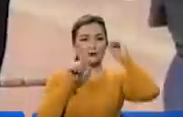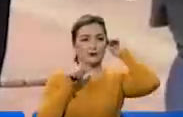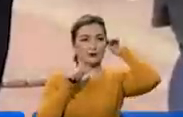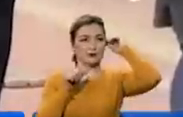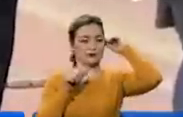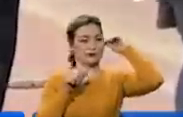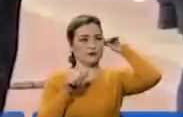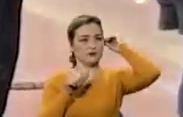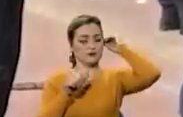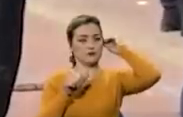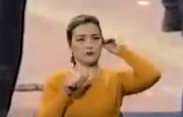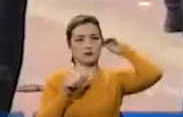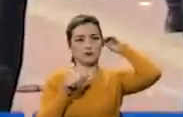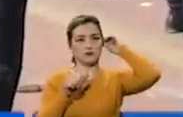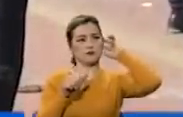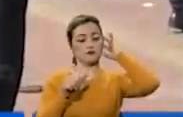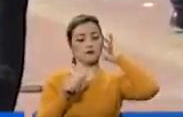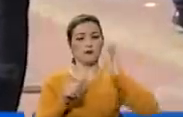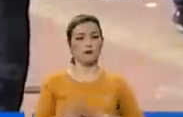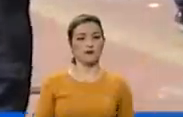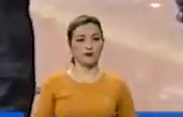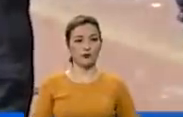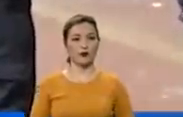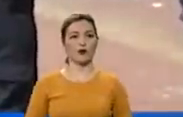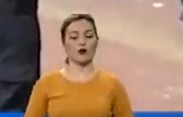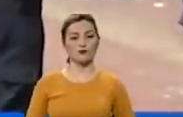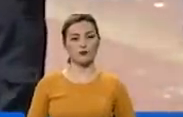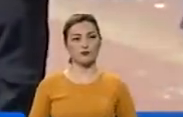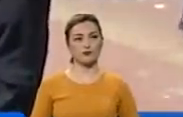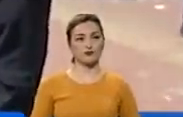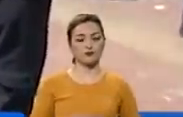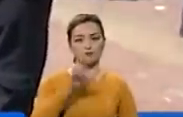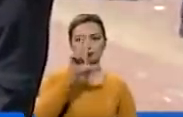golpe fuerte al narcotráfico, por cuanto se ha incautado la cantidad de